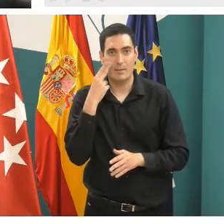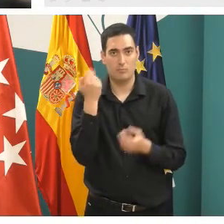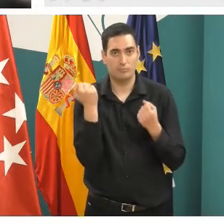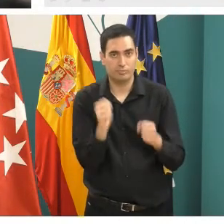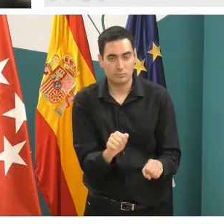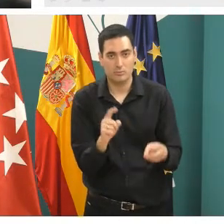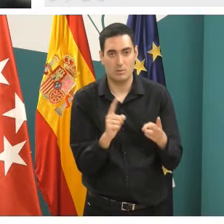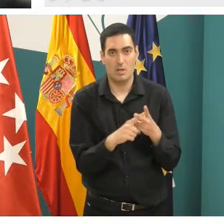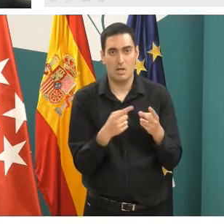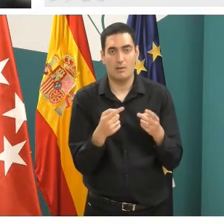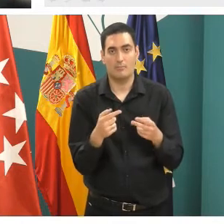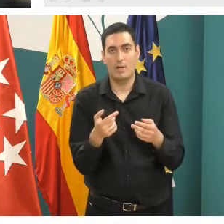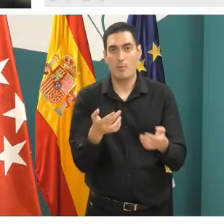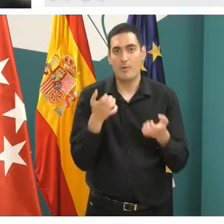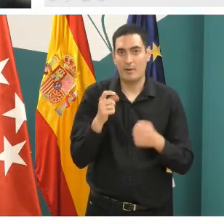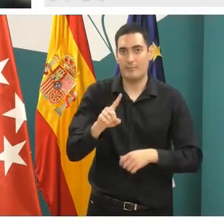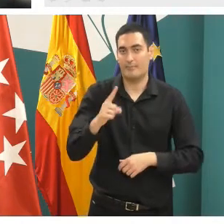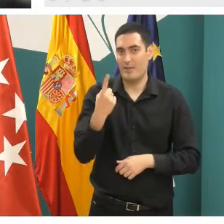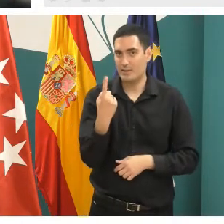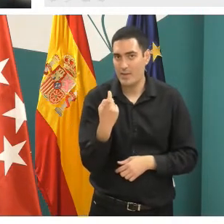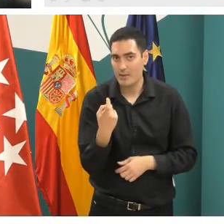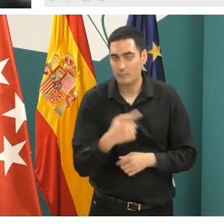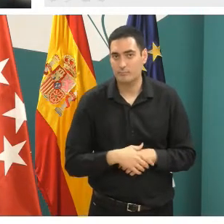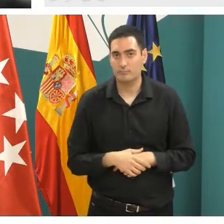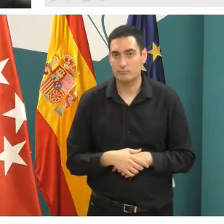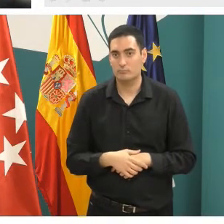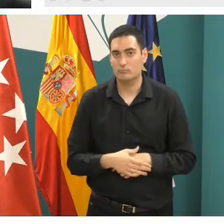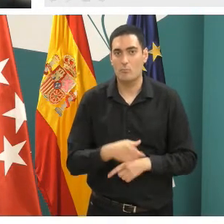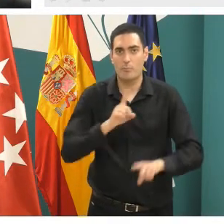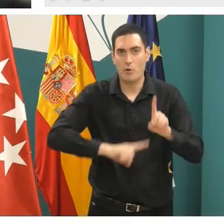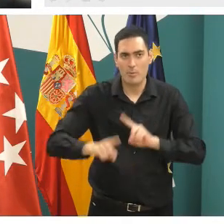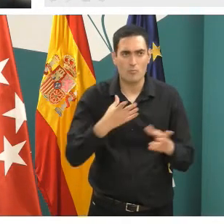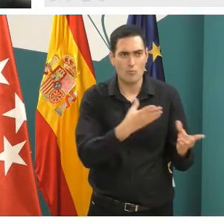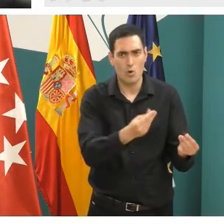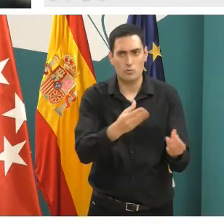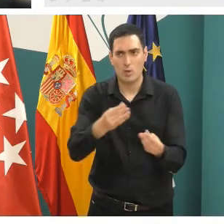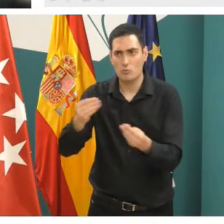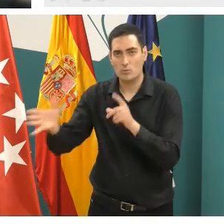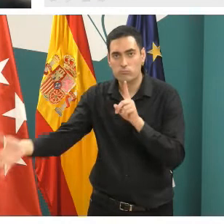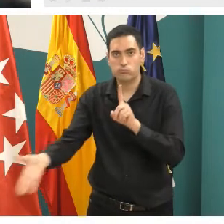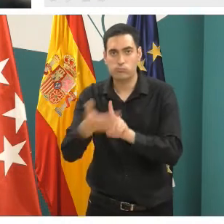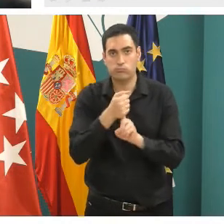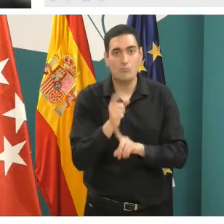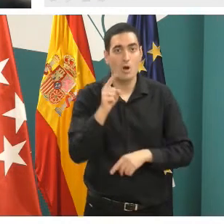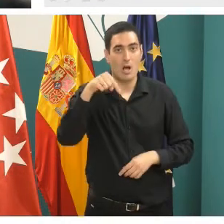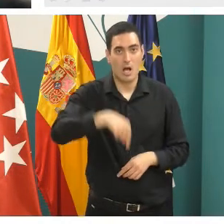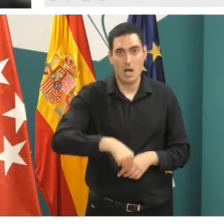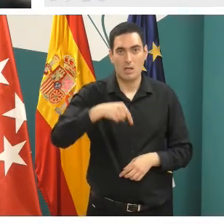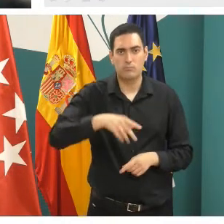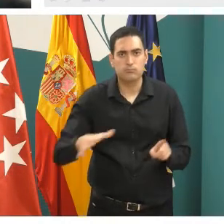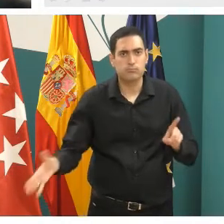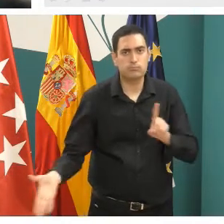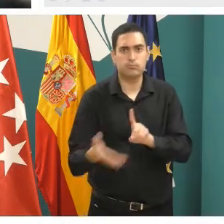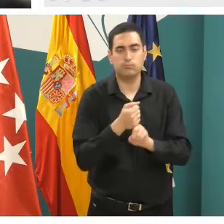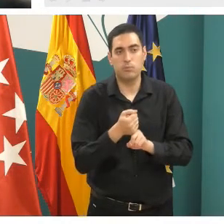rechazados, necesidad de aprobación, que eso podemos encontrarlo en muchas problemáticas. Pero aquí nos vamos a encontrar